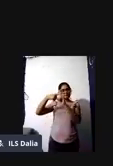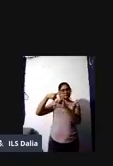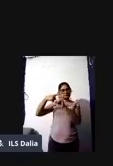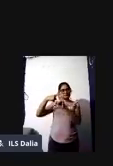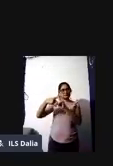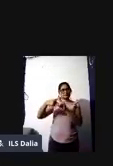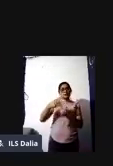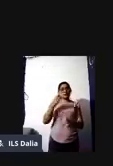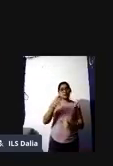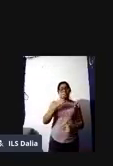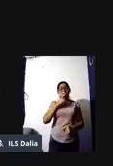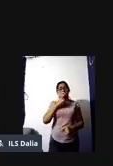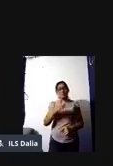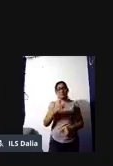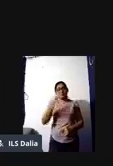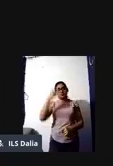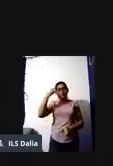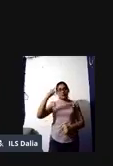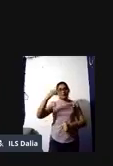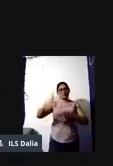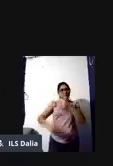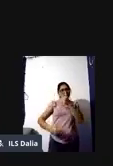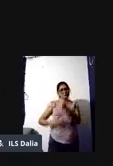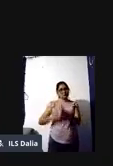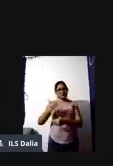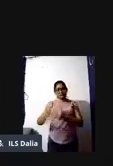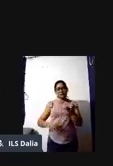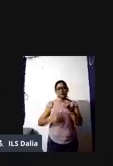la mejor forma de trascender